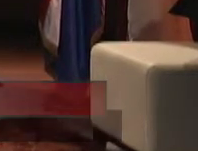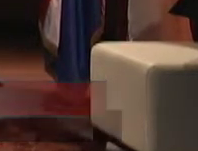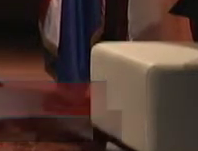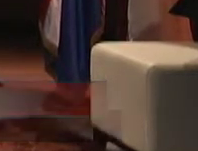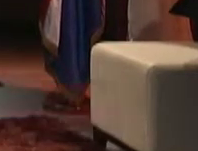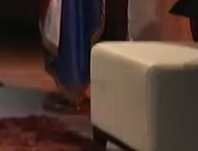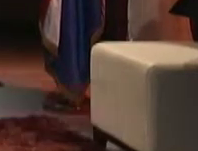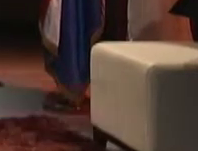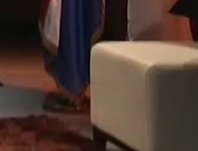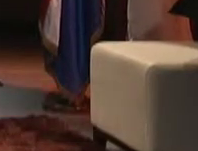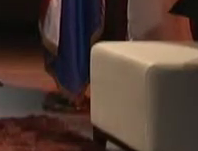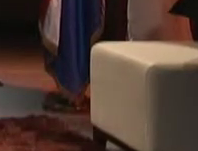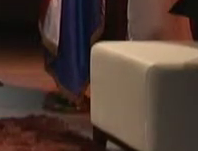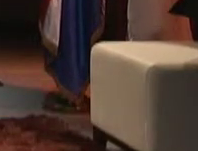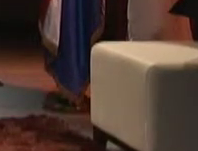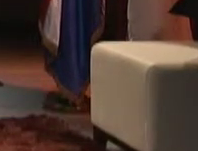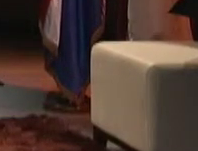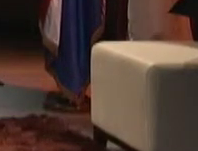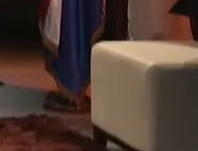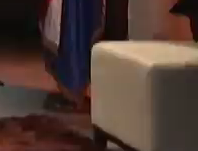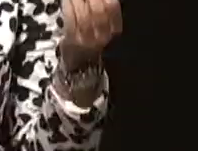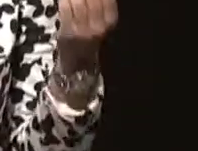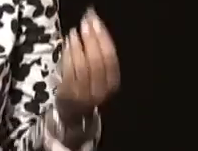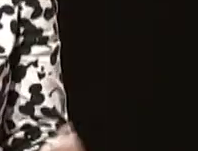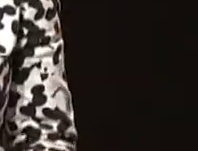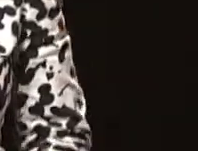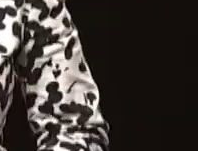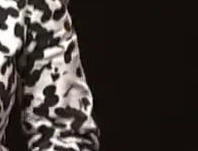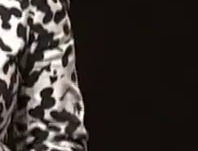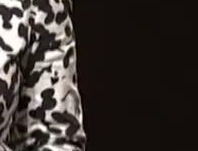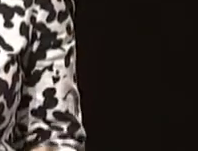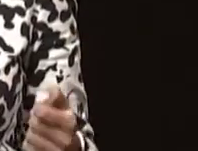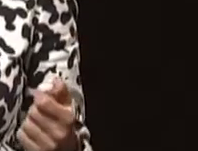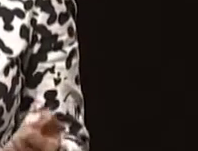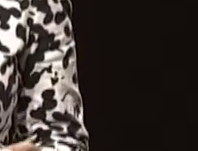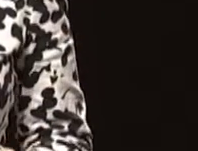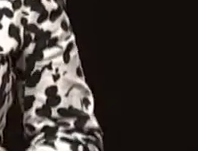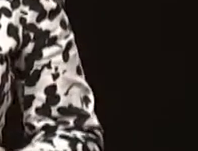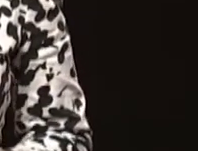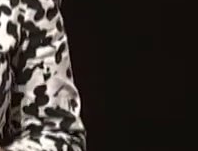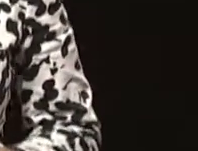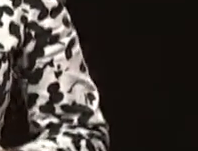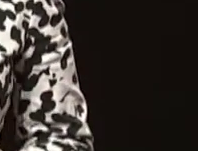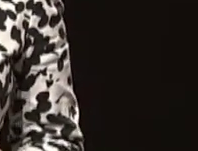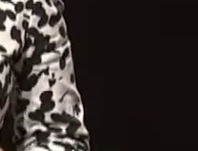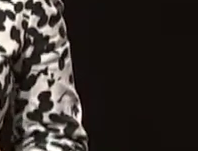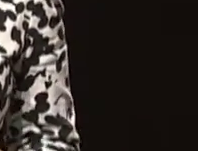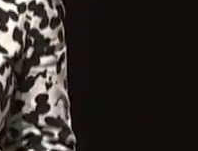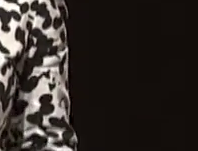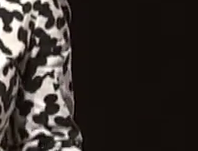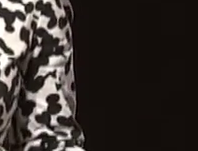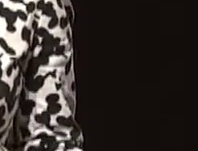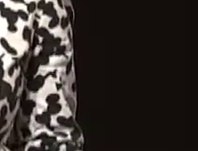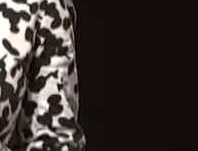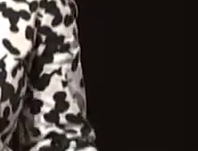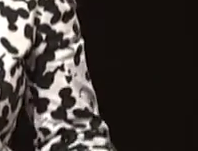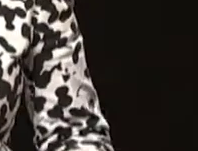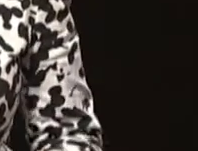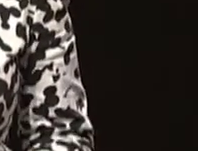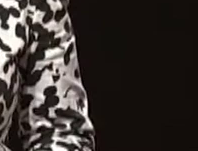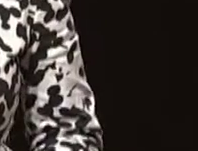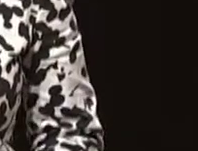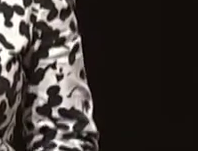que se realizarán en el año que sigue. Así es, la materialización y la consolidación institucional de nuestro